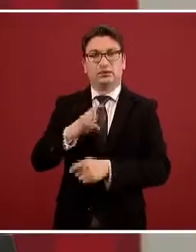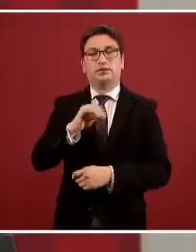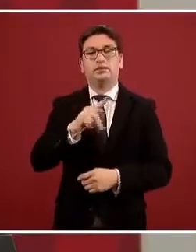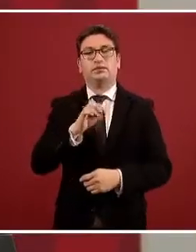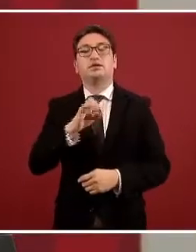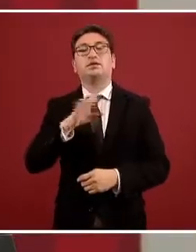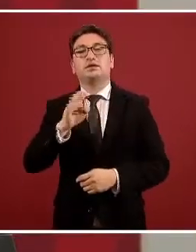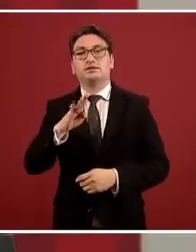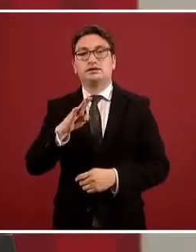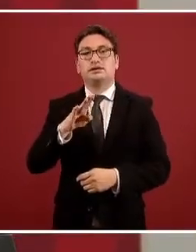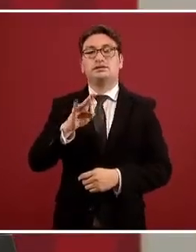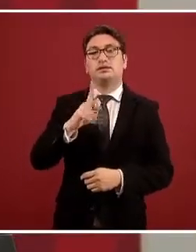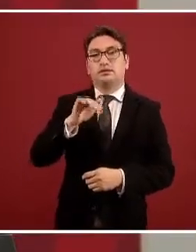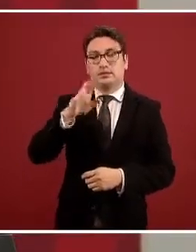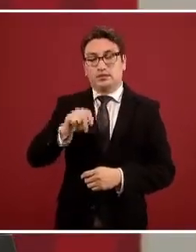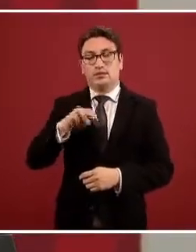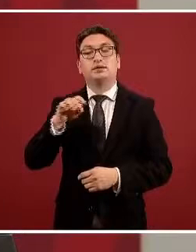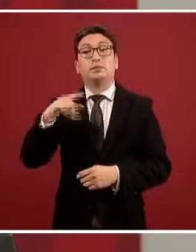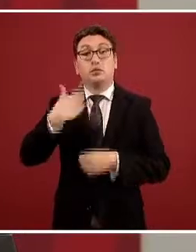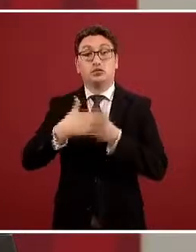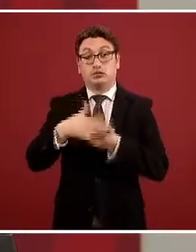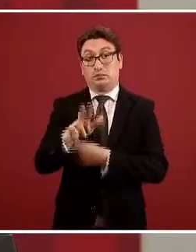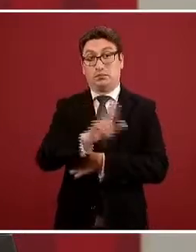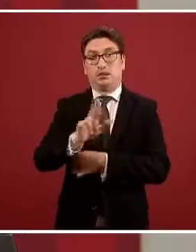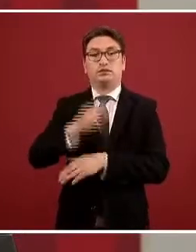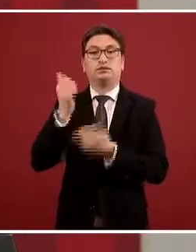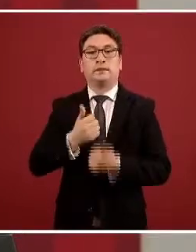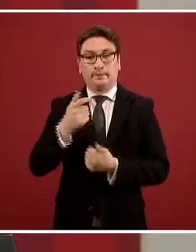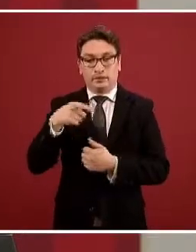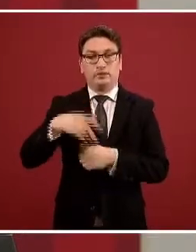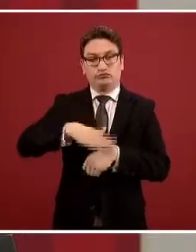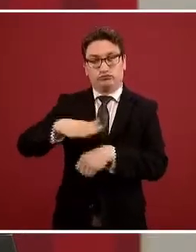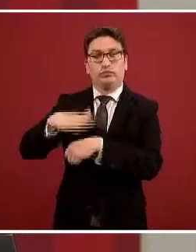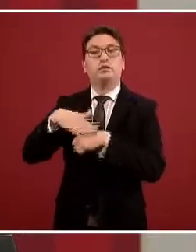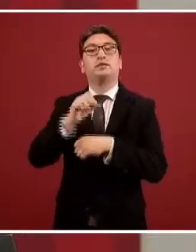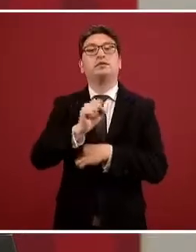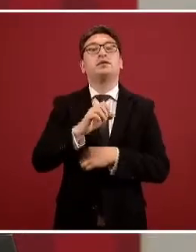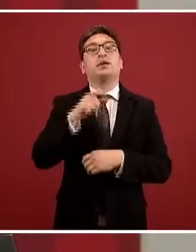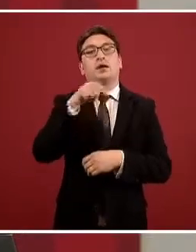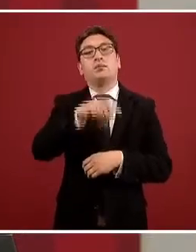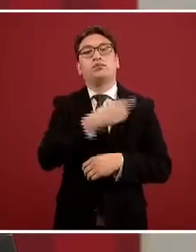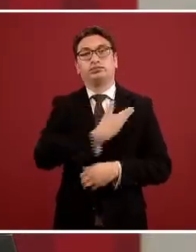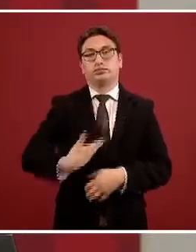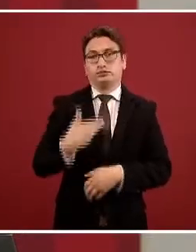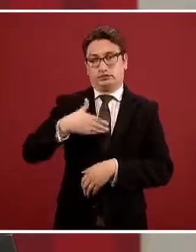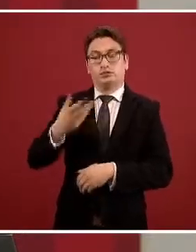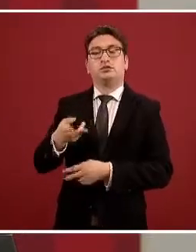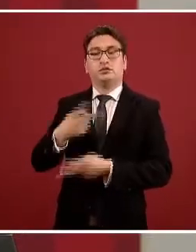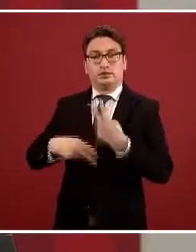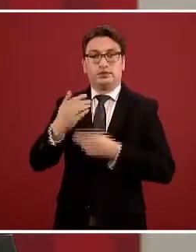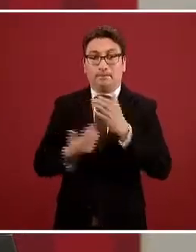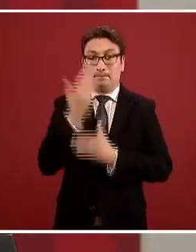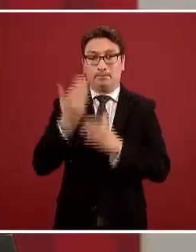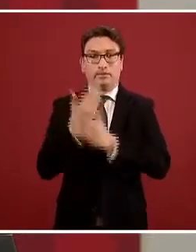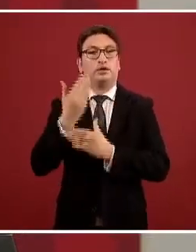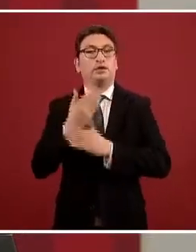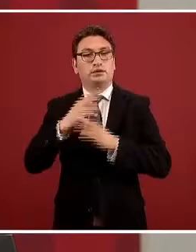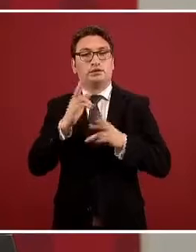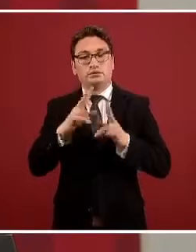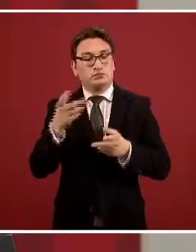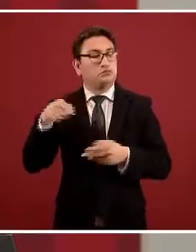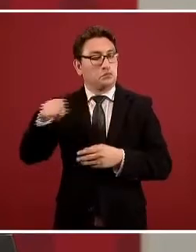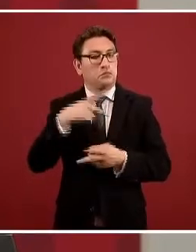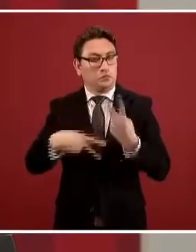Esteban Moctezuma Barragán, va a venir el martes, y esa convocatoria del presidente va a venir en la mañana en el Pulso de la Salud,